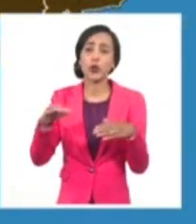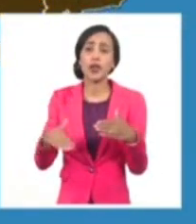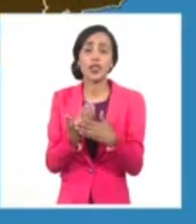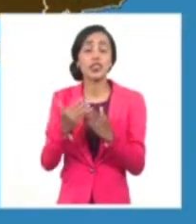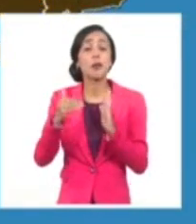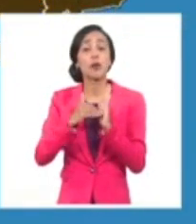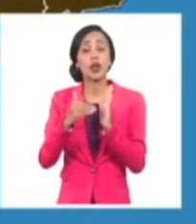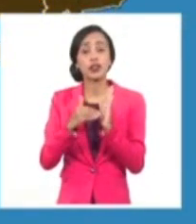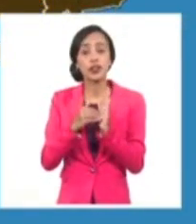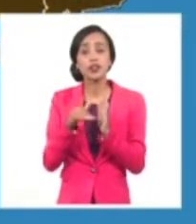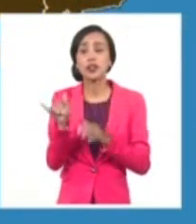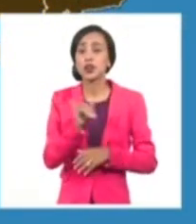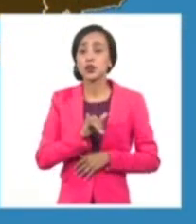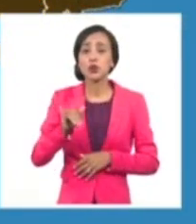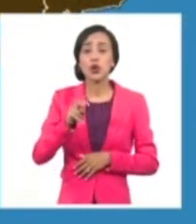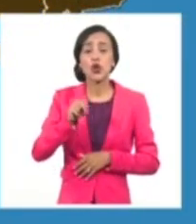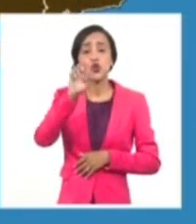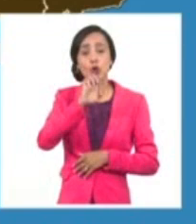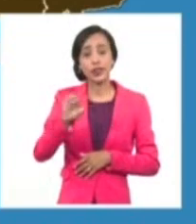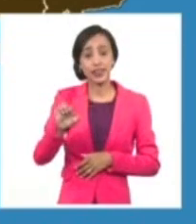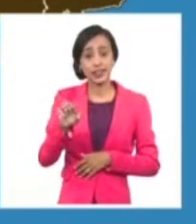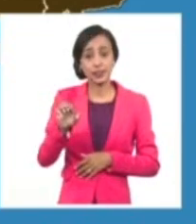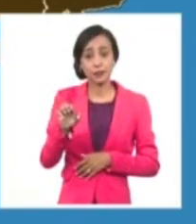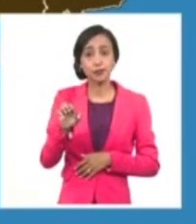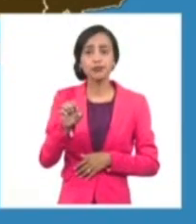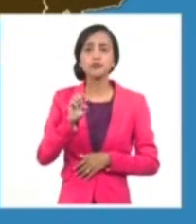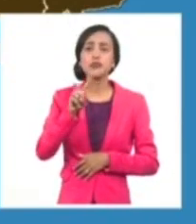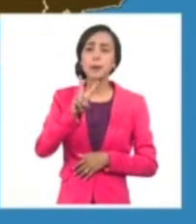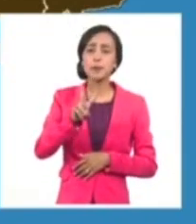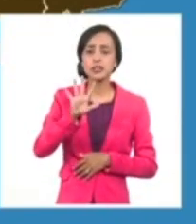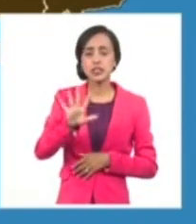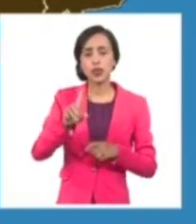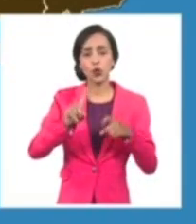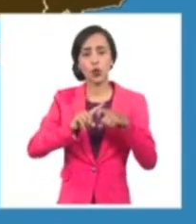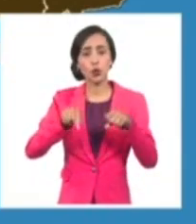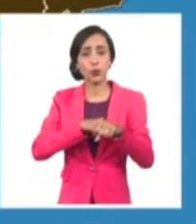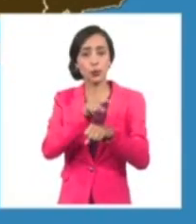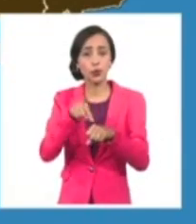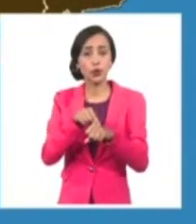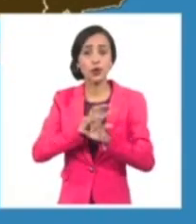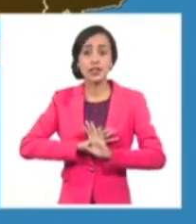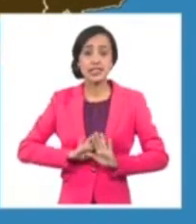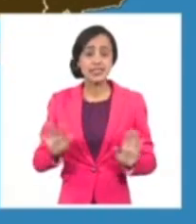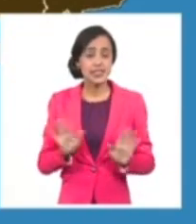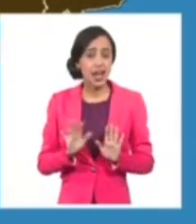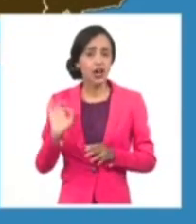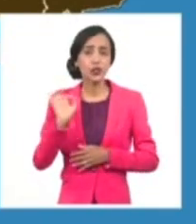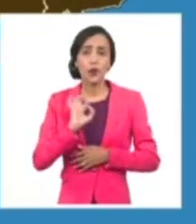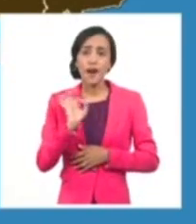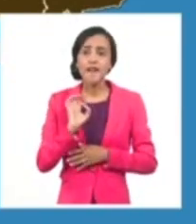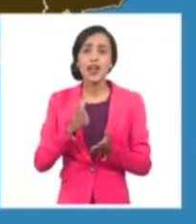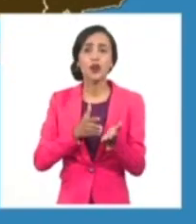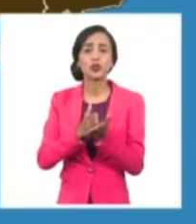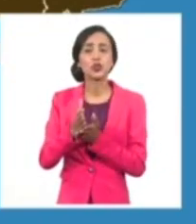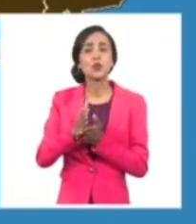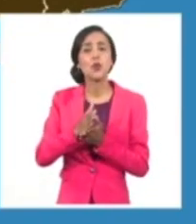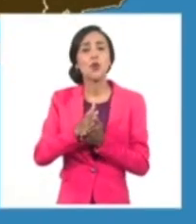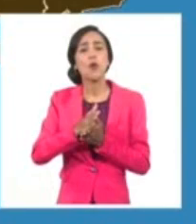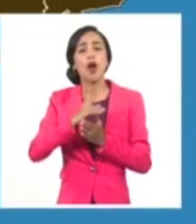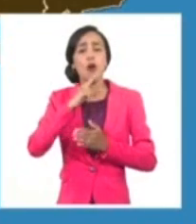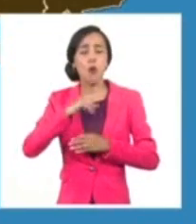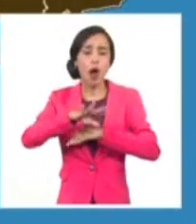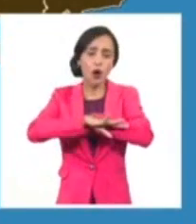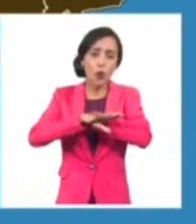la tarde lo harán entre el nordeste y el este sólo hasta 25 kilómetros por hora de esta manera todavía continúa el poco oleaje en ambas costas